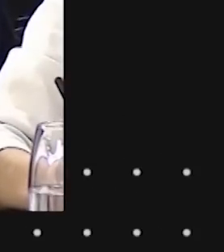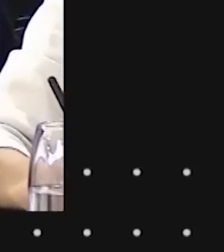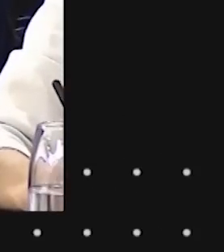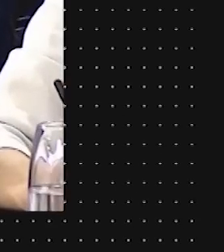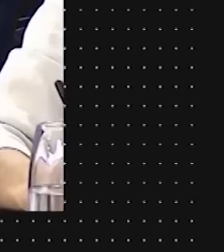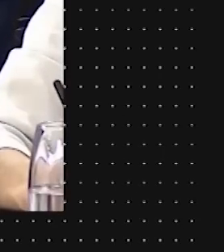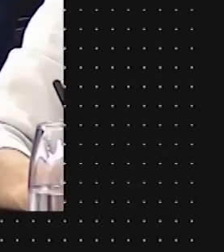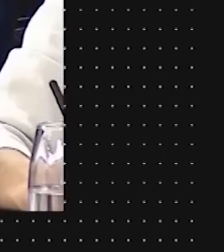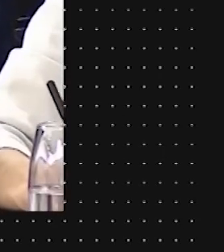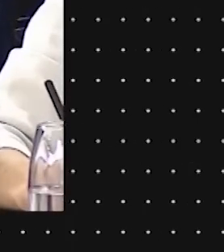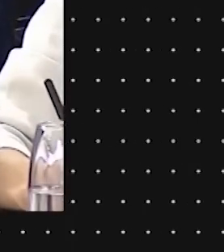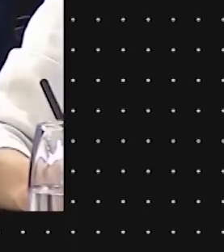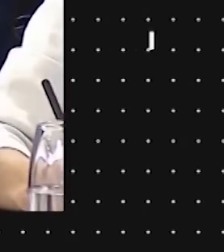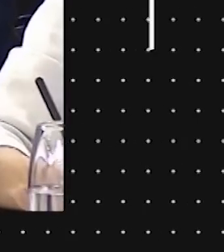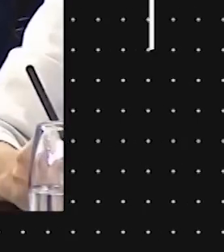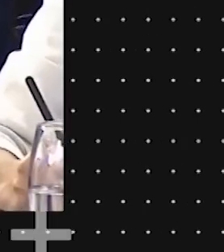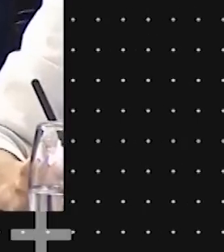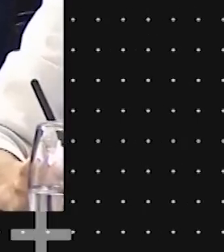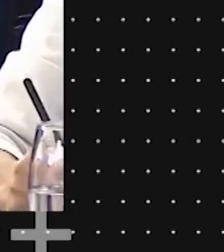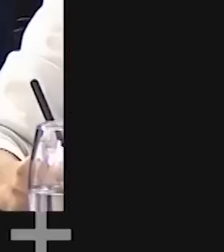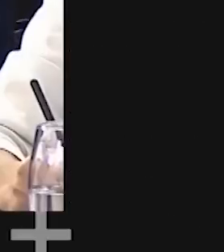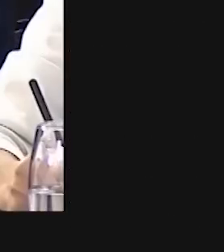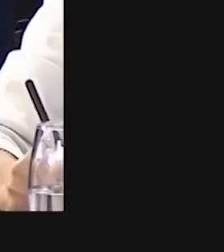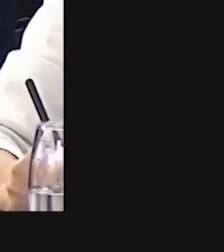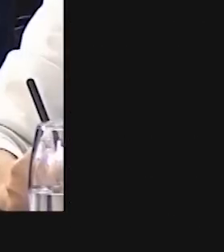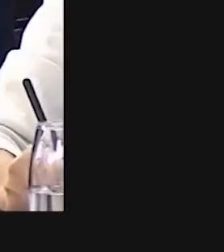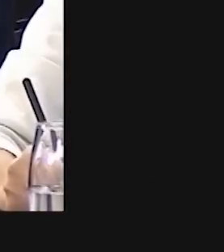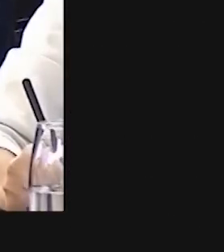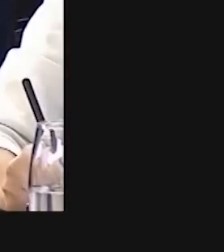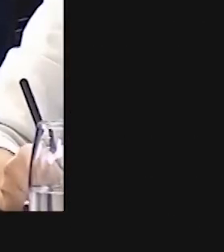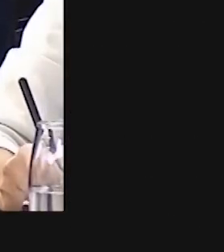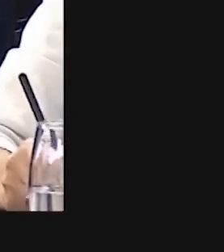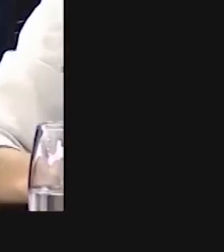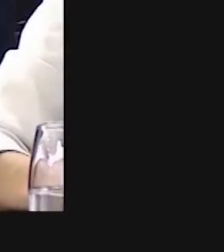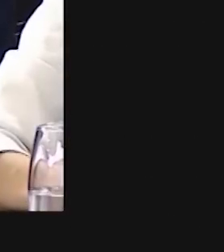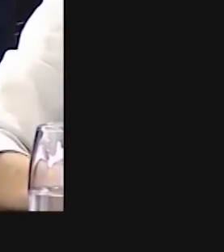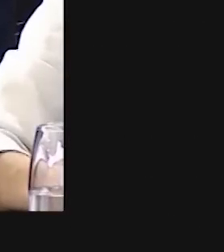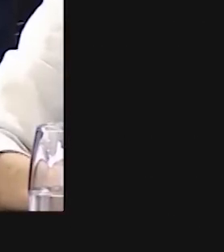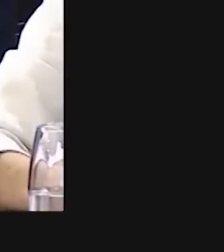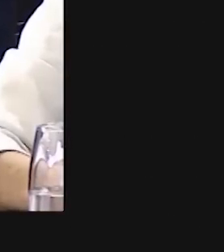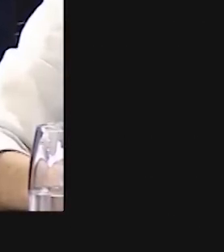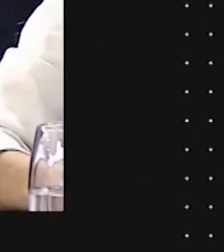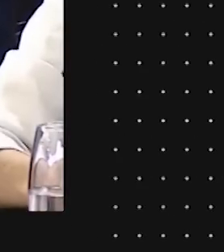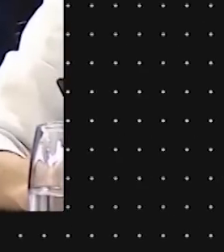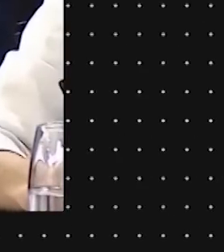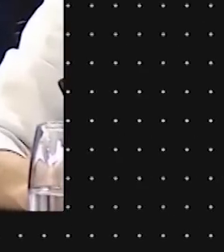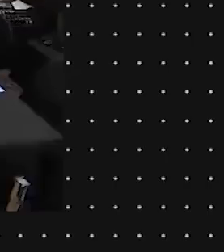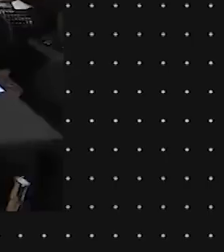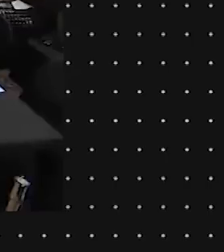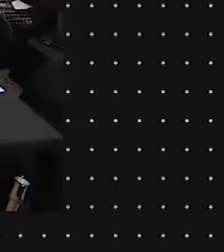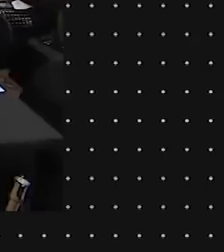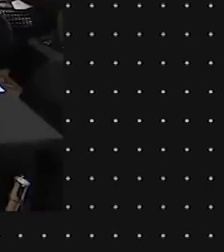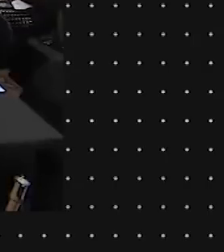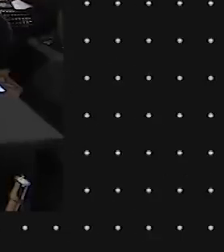pero cuando vemos que no avanzamos juntos y entendemos la visión de cada uno de ustedes la nuestra